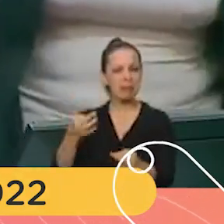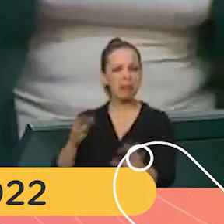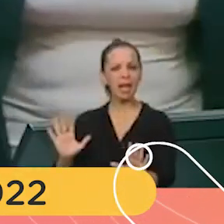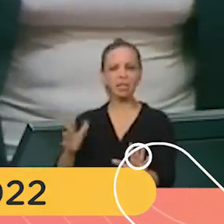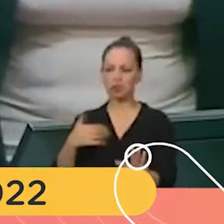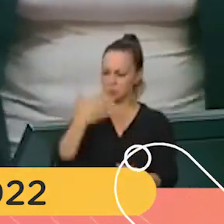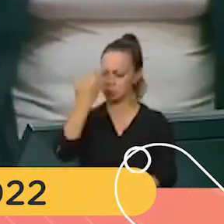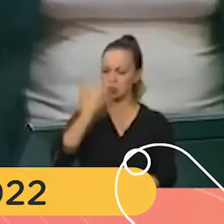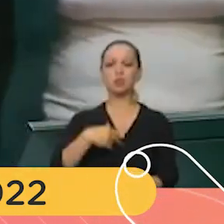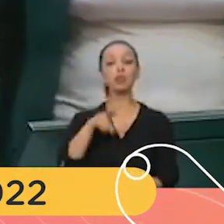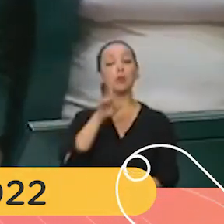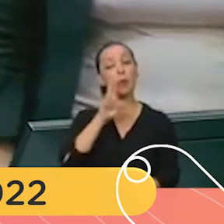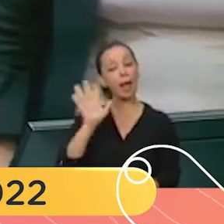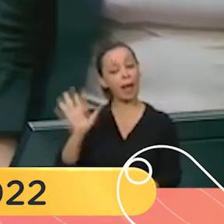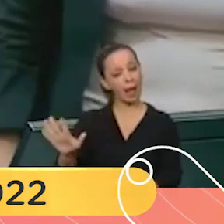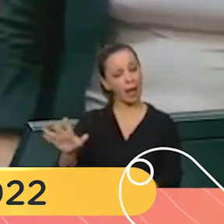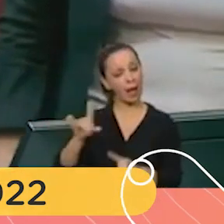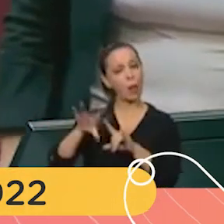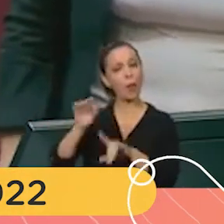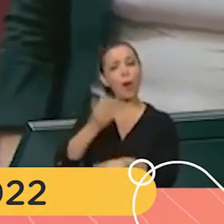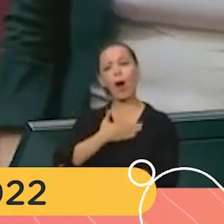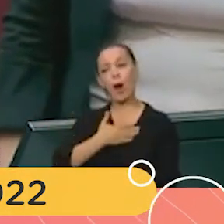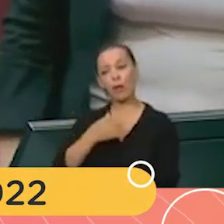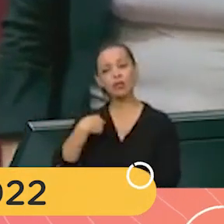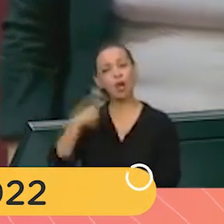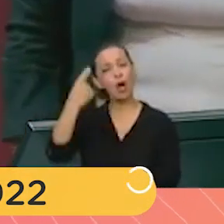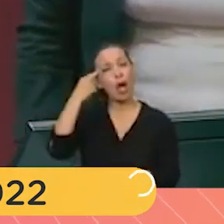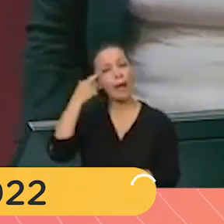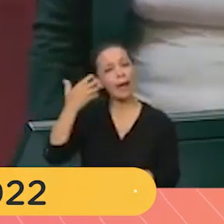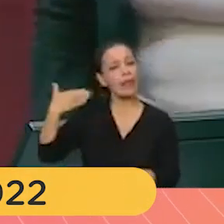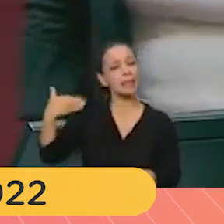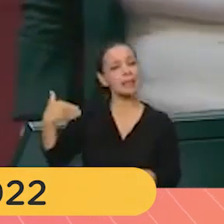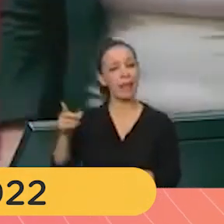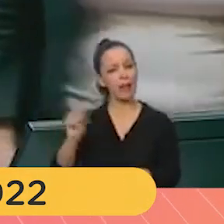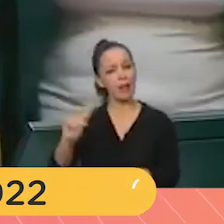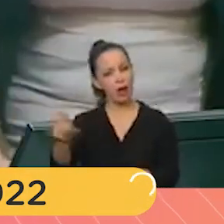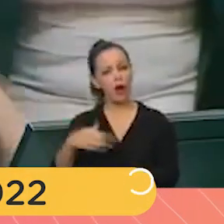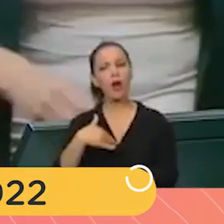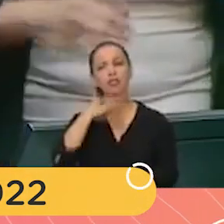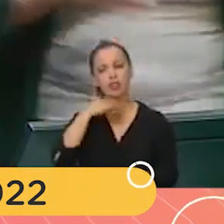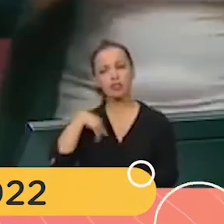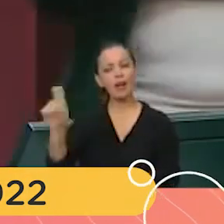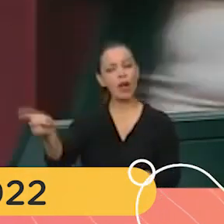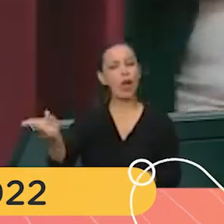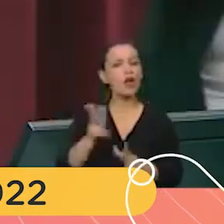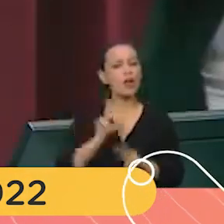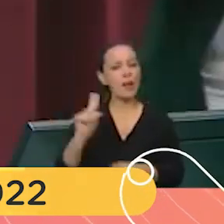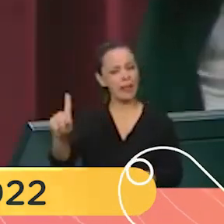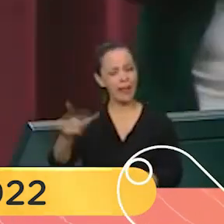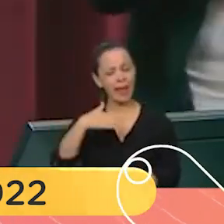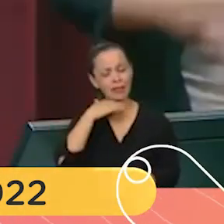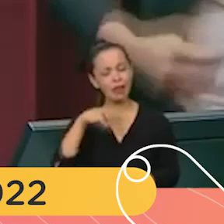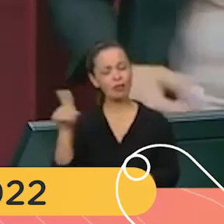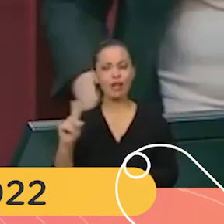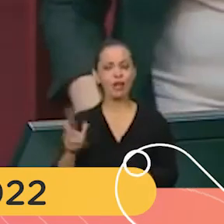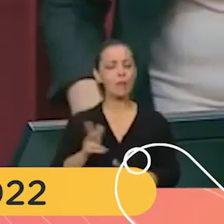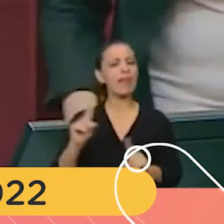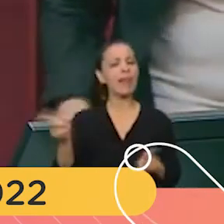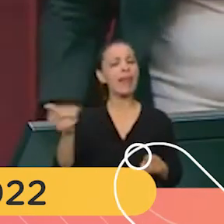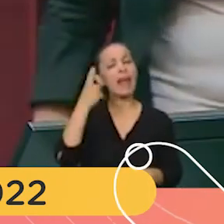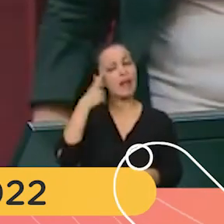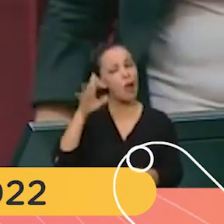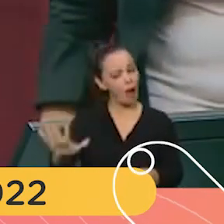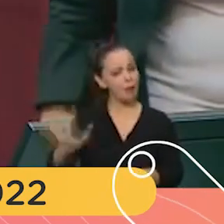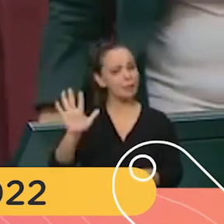Soy mujer, diputado Wolf, no soy retrasada, no soy sonza, no me trate de tonta. No me